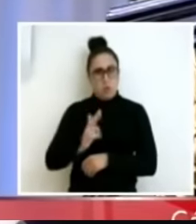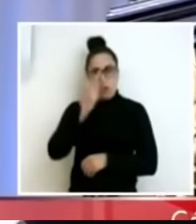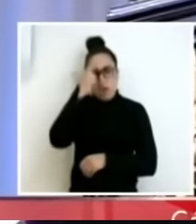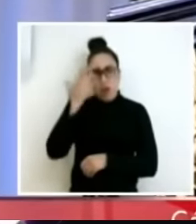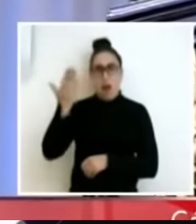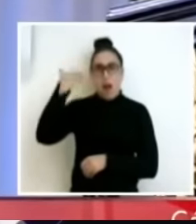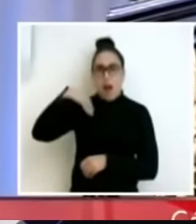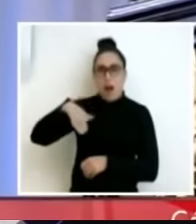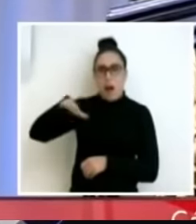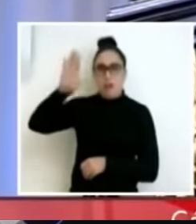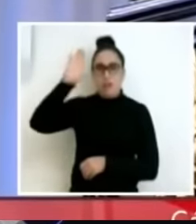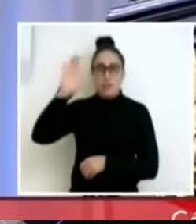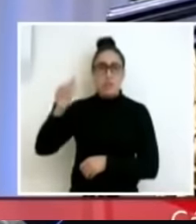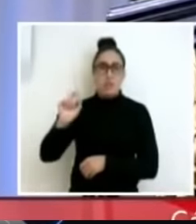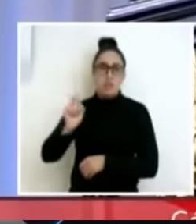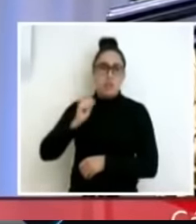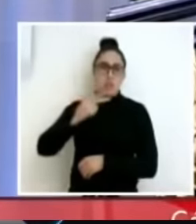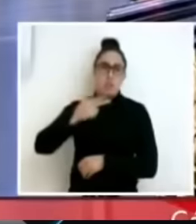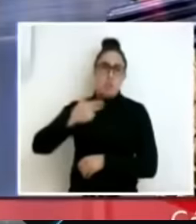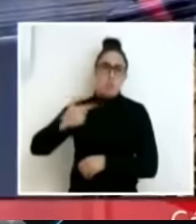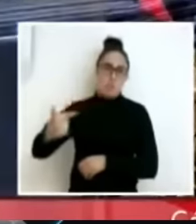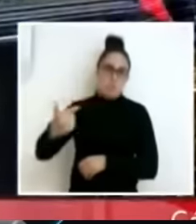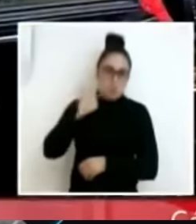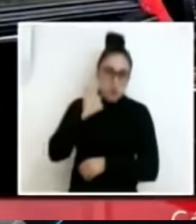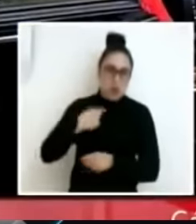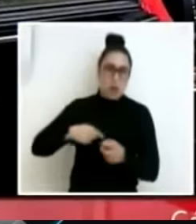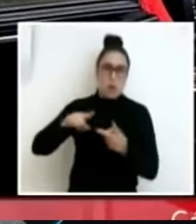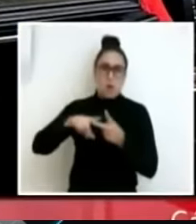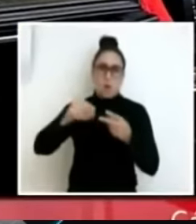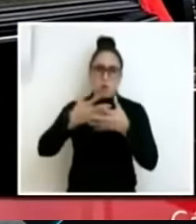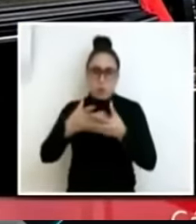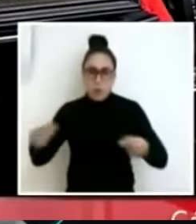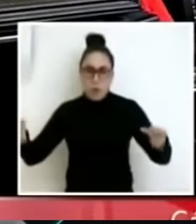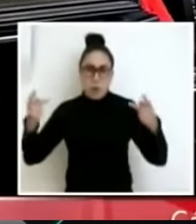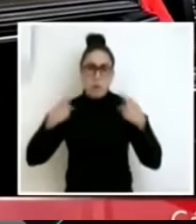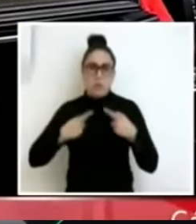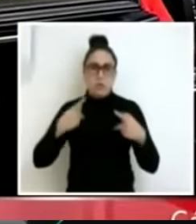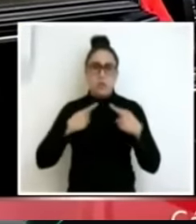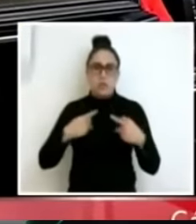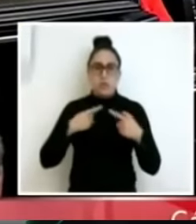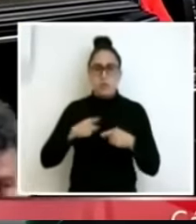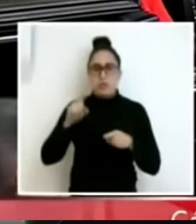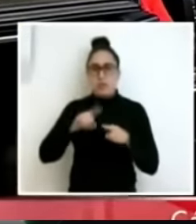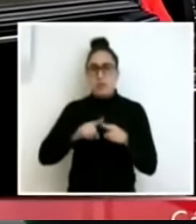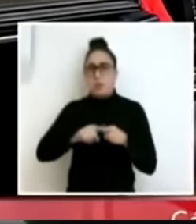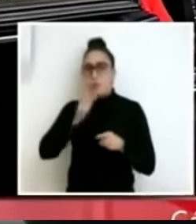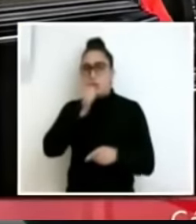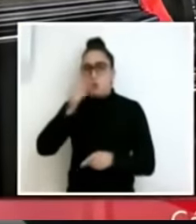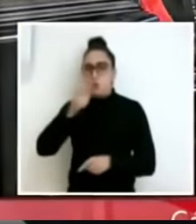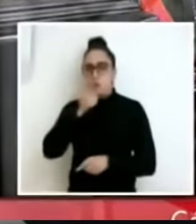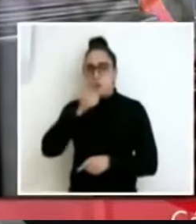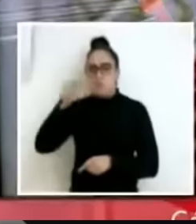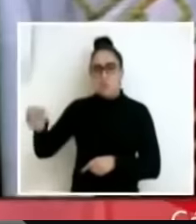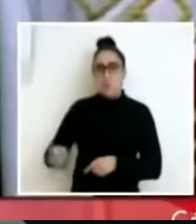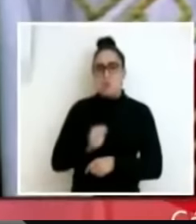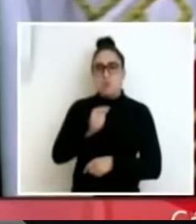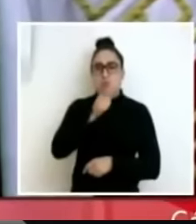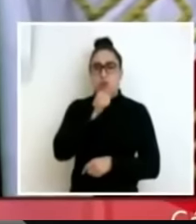perseguían, asesinaban, desaparecían. Ese es el sello de la derecha, la